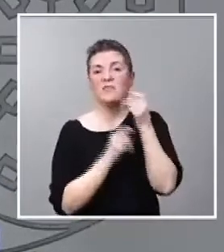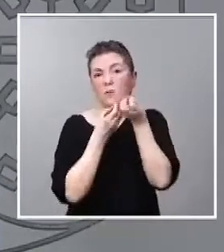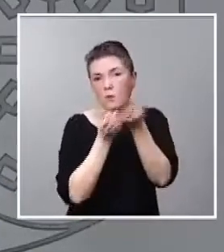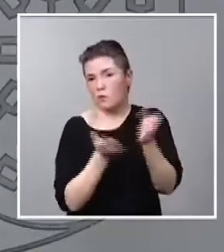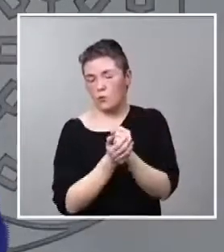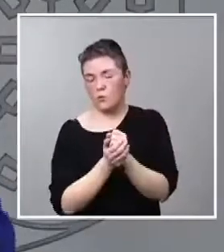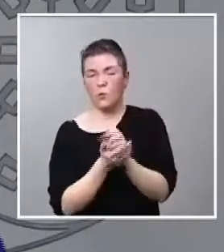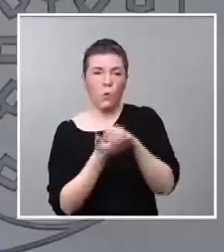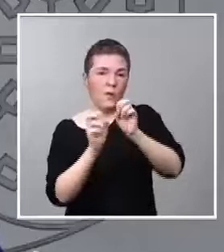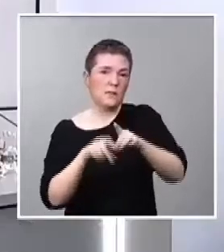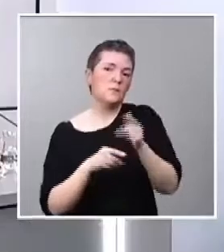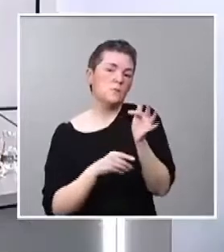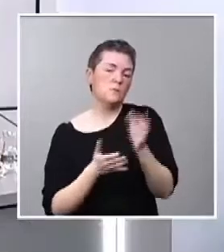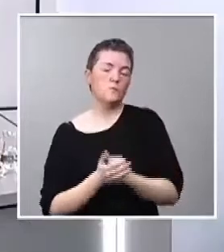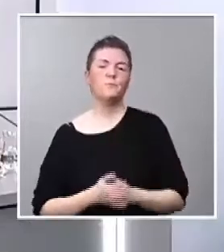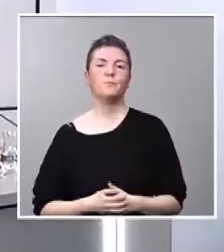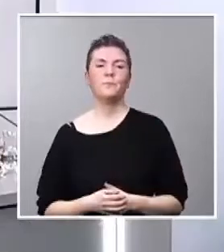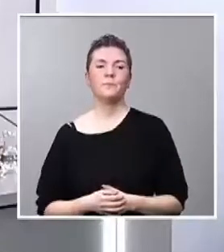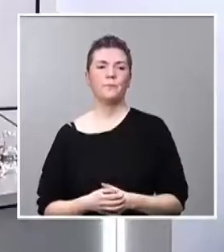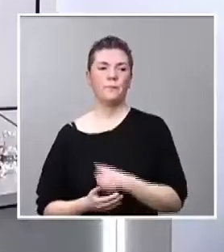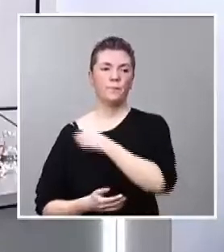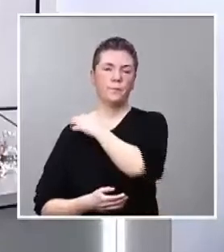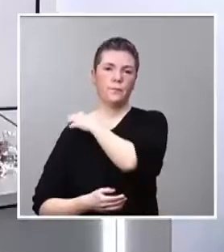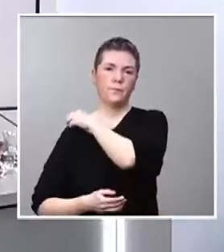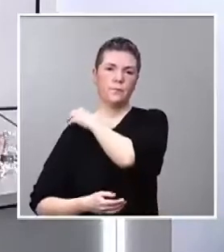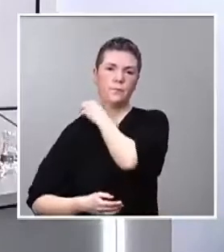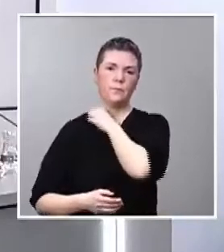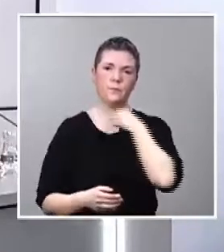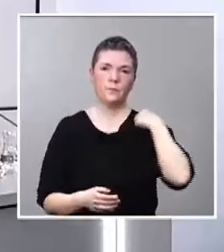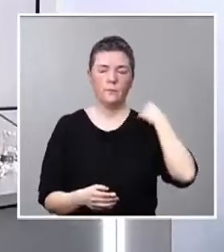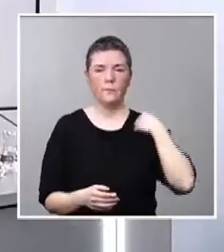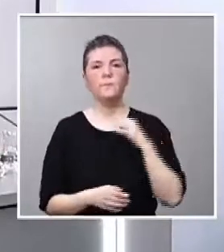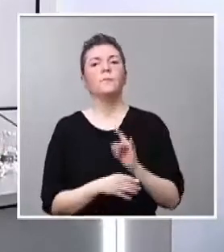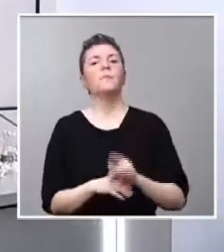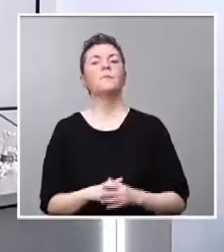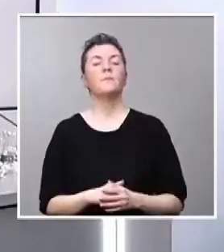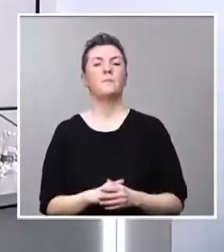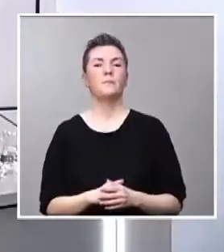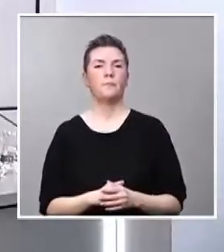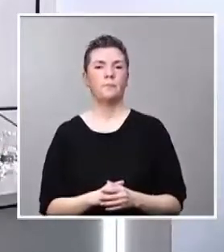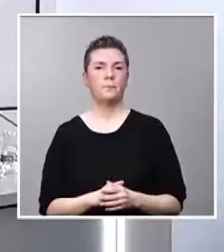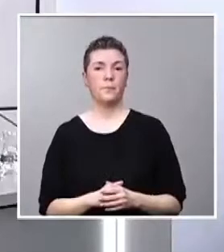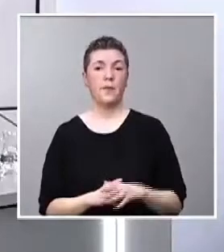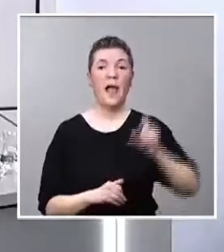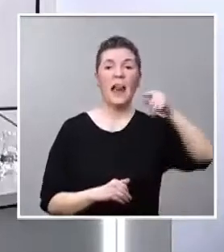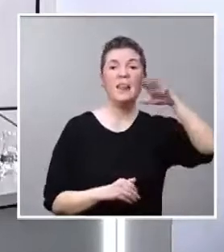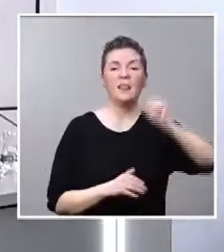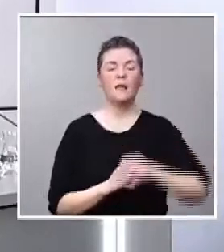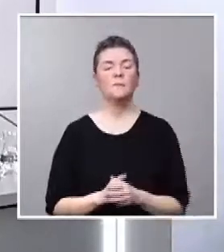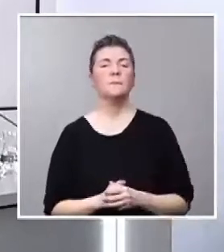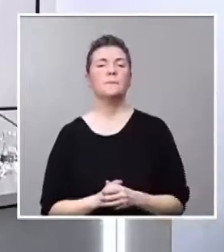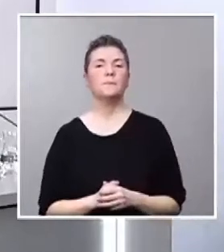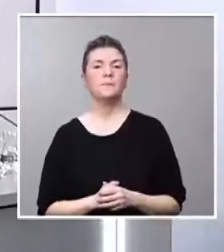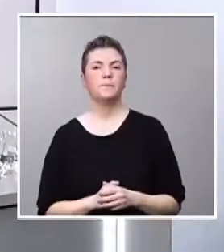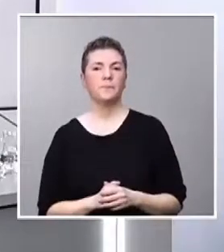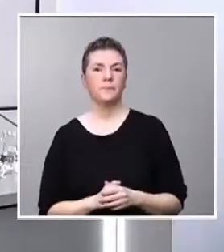primera premisa, me echo un pan como unas tortas, porque la primera suele ser para llamar la atención y suele ser más bien tirando a la burrada. La segunda es la que